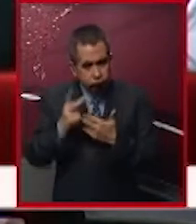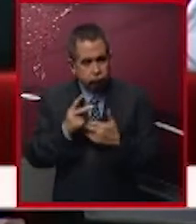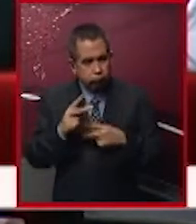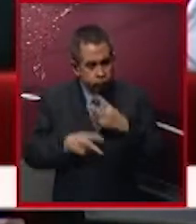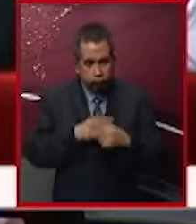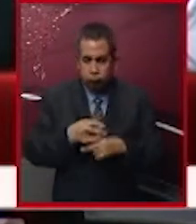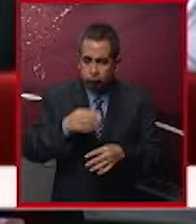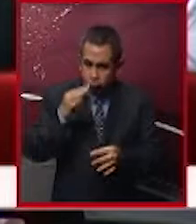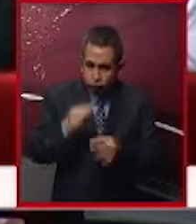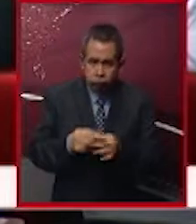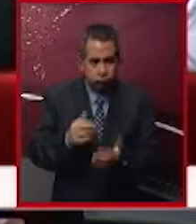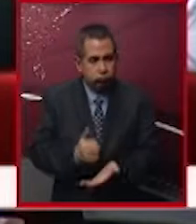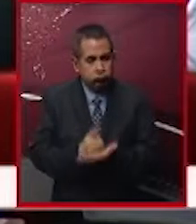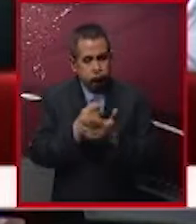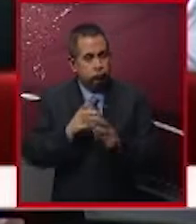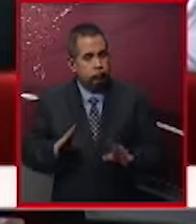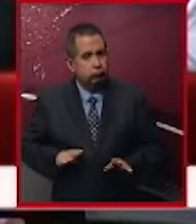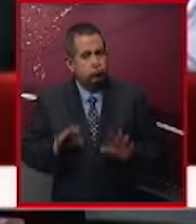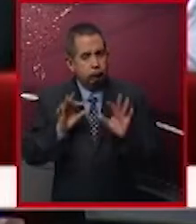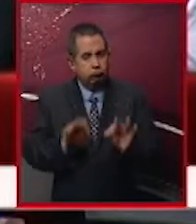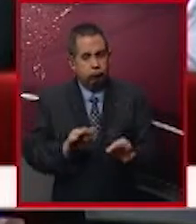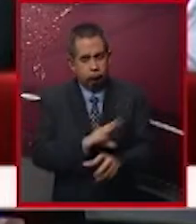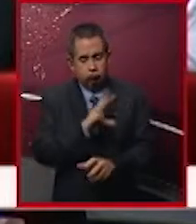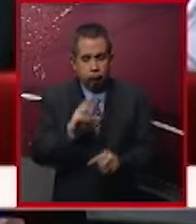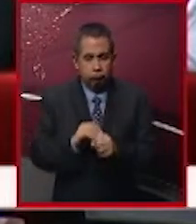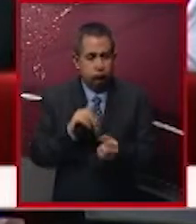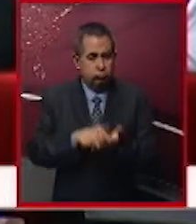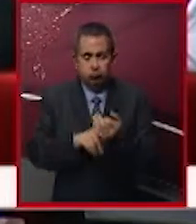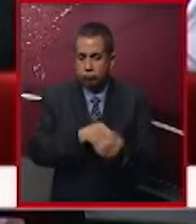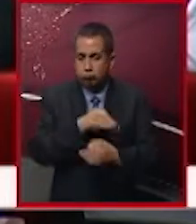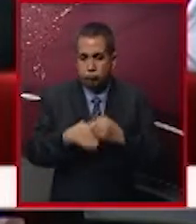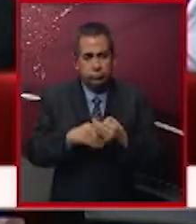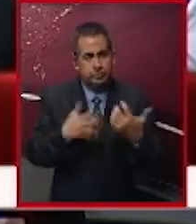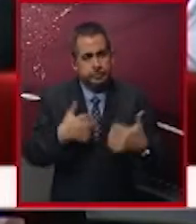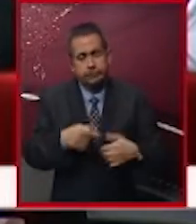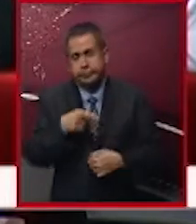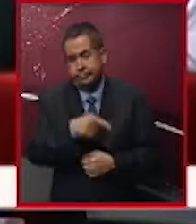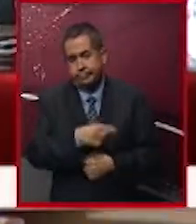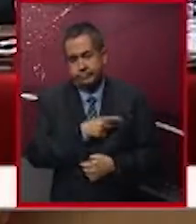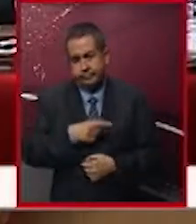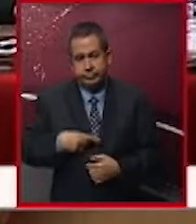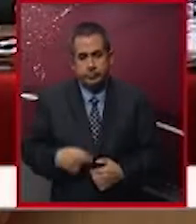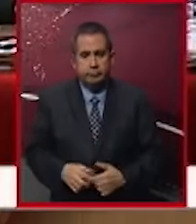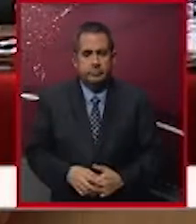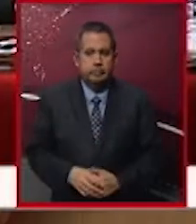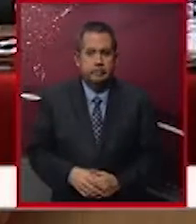efecto ayuden y beneficien desde la base a los más pequeños emprendedores.